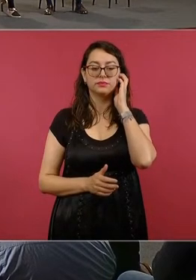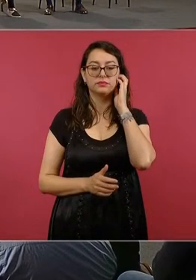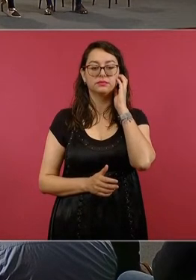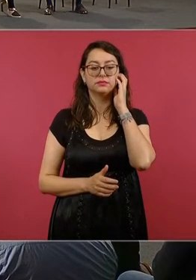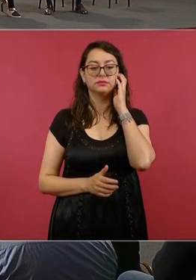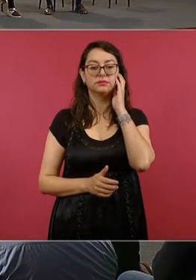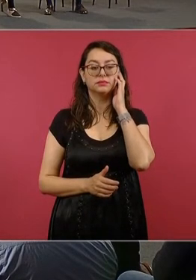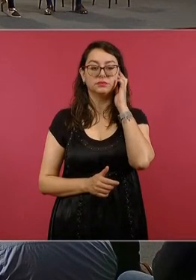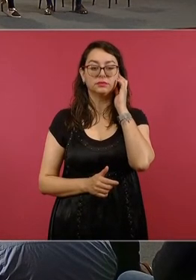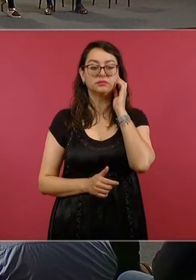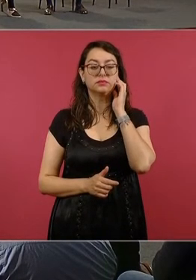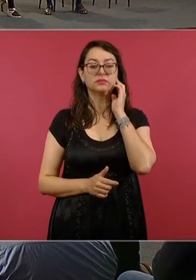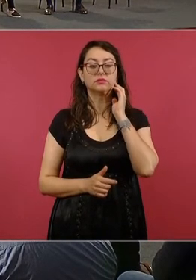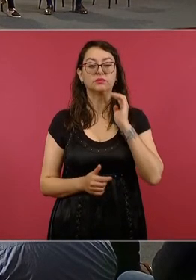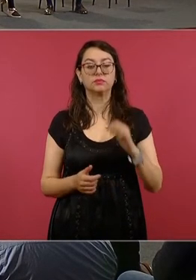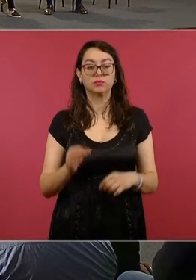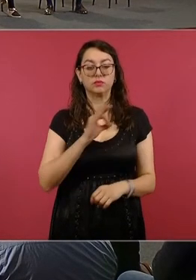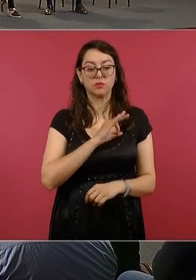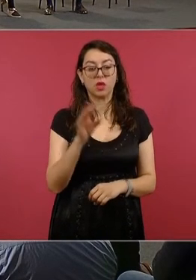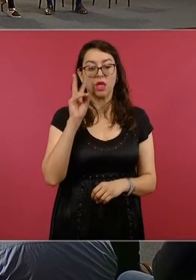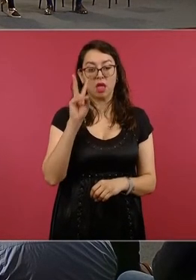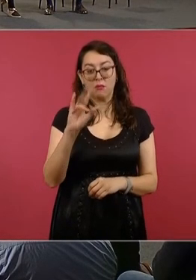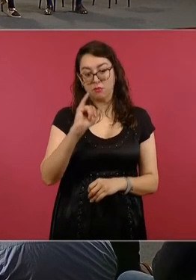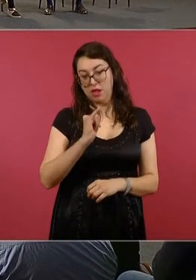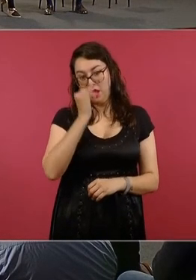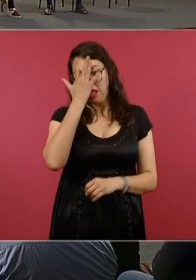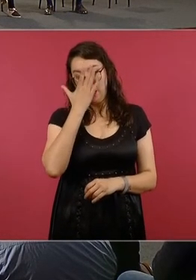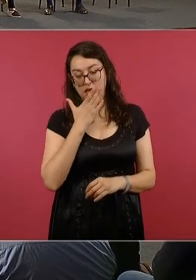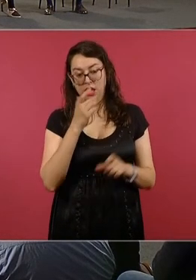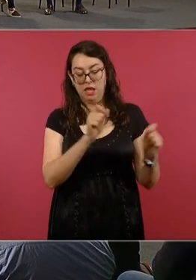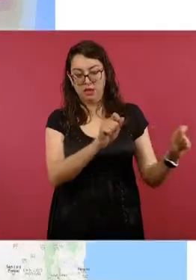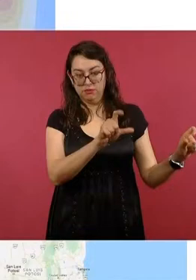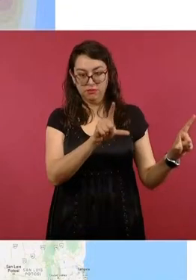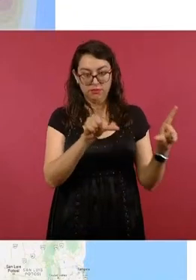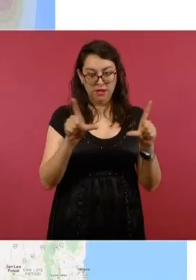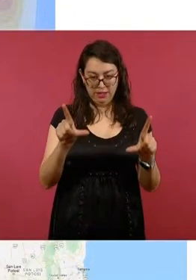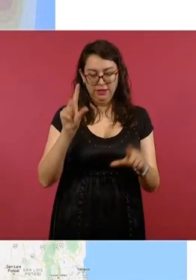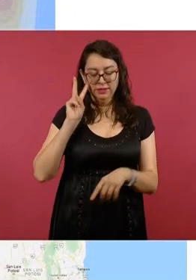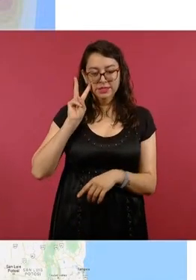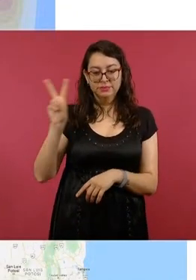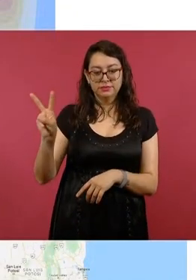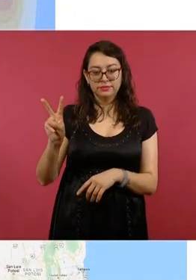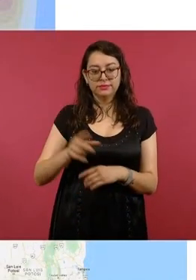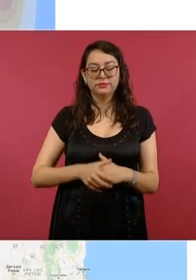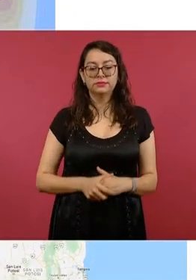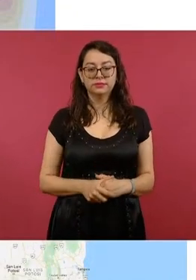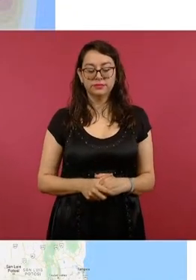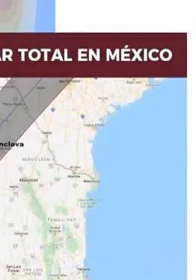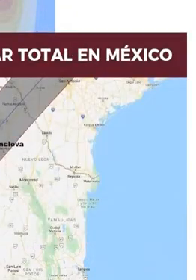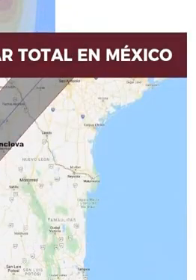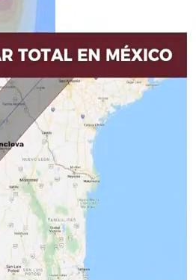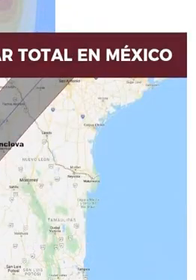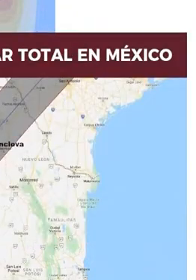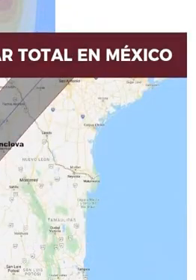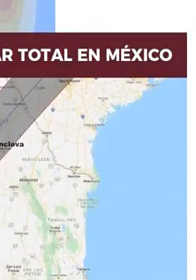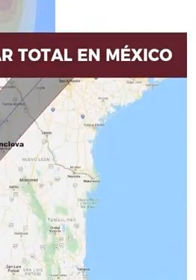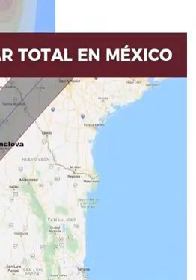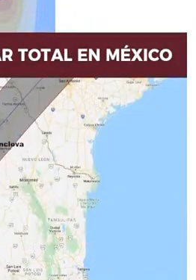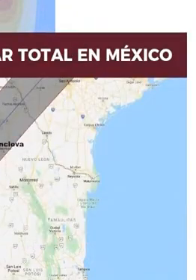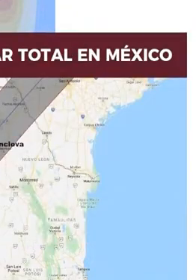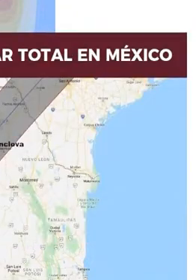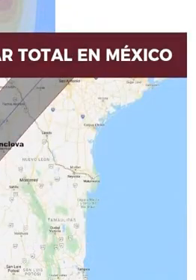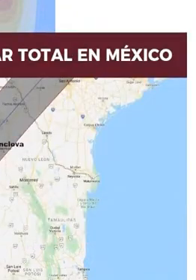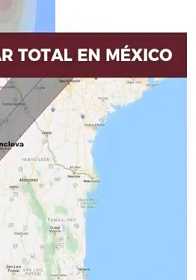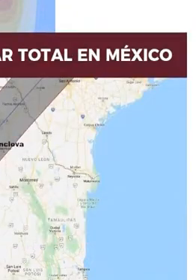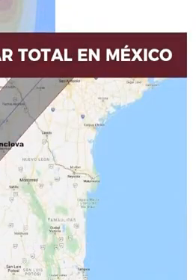bueno, para empezar, en esa imagen de la izquierda quiero mostrarles un par de imágenes. Arriba a la izquierda es una imagen tomada en